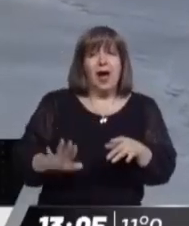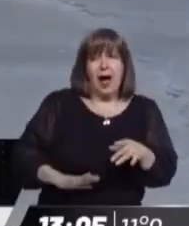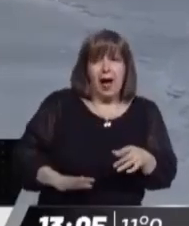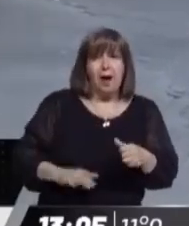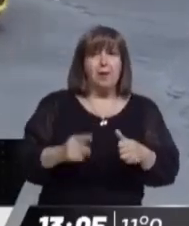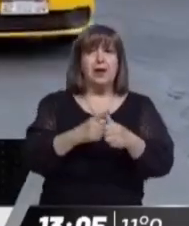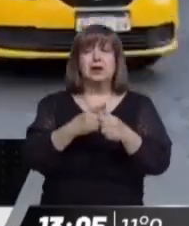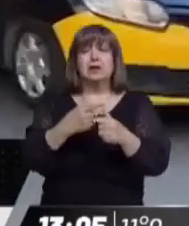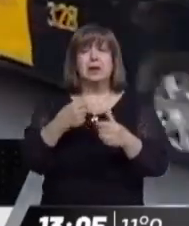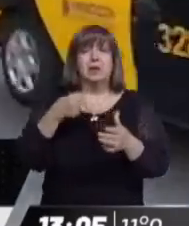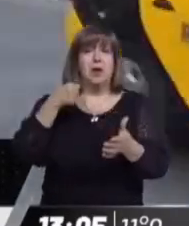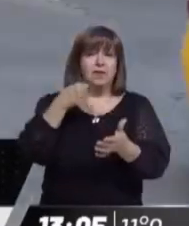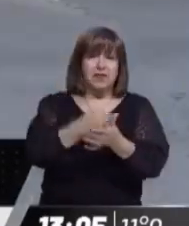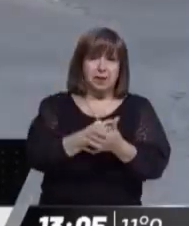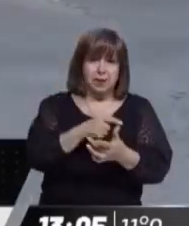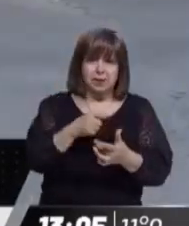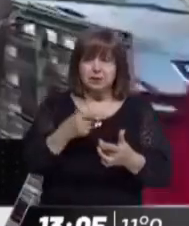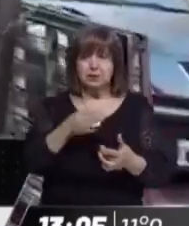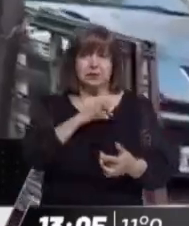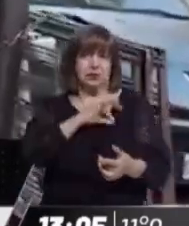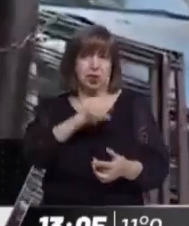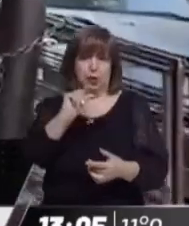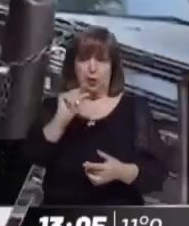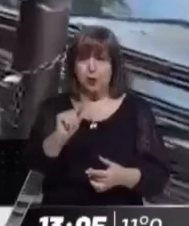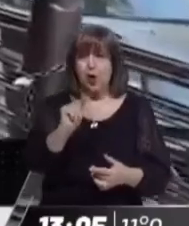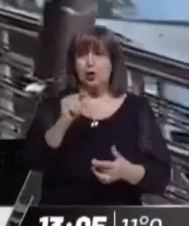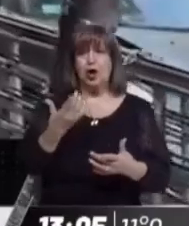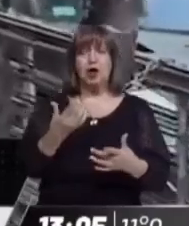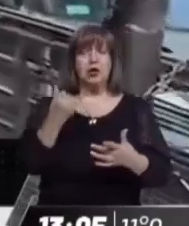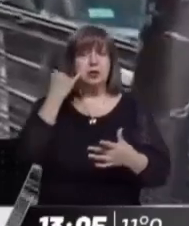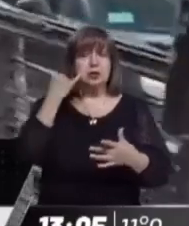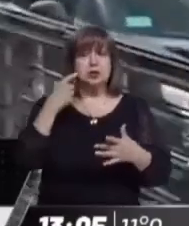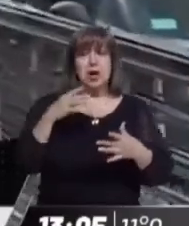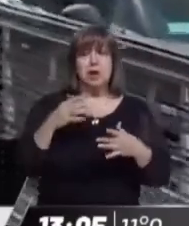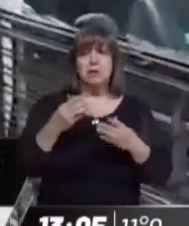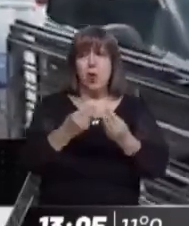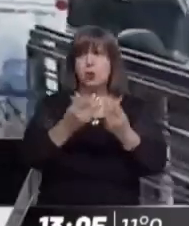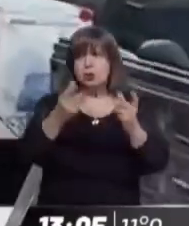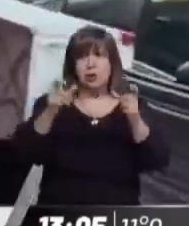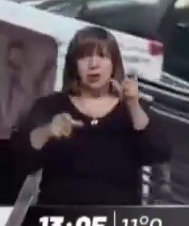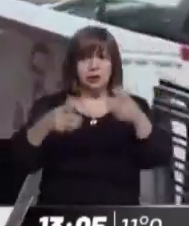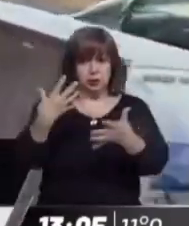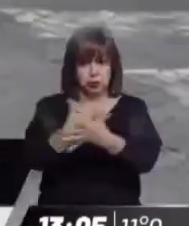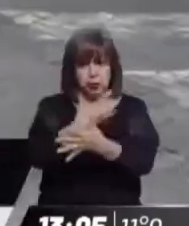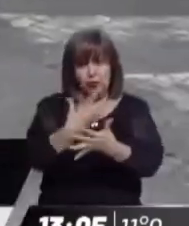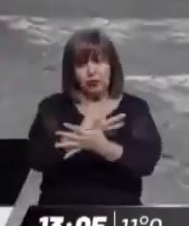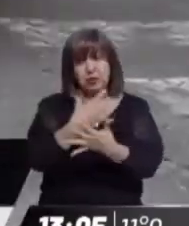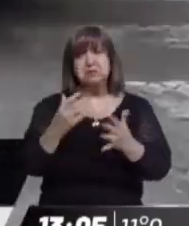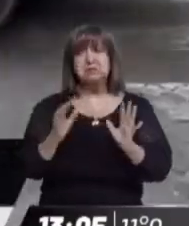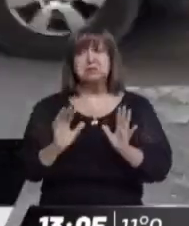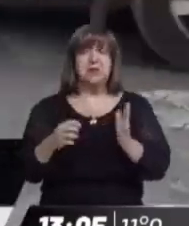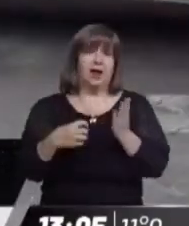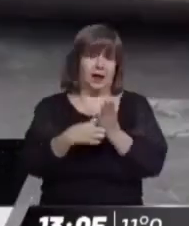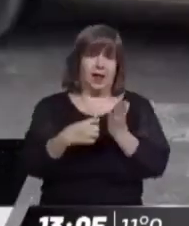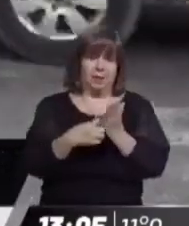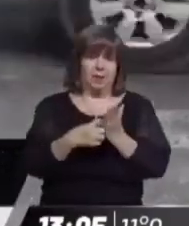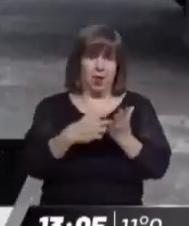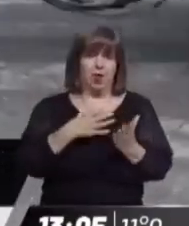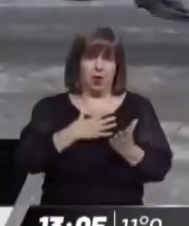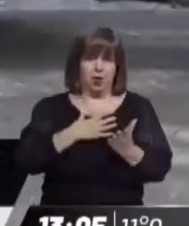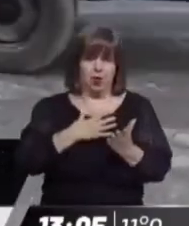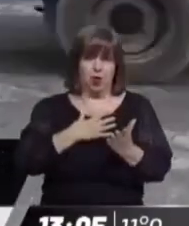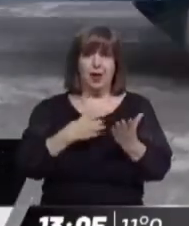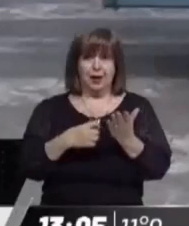llega a fin de mes. Por lo que se ve en la calle tenemos un porcentaje altísimo, ¿no? No podría sacar la cuenta ni quiero